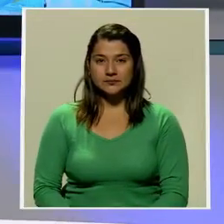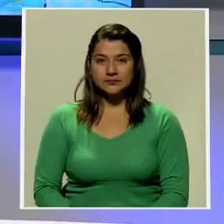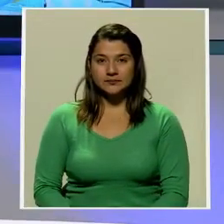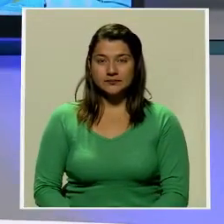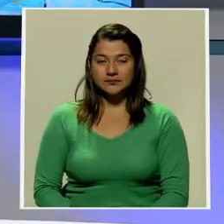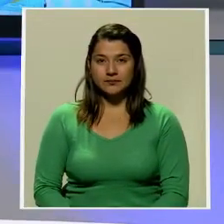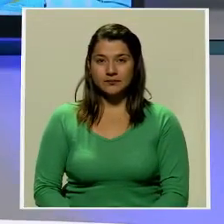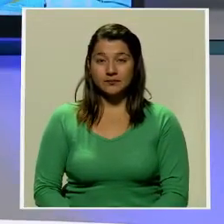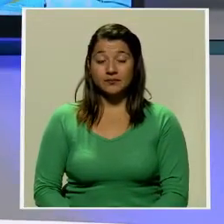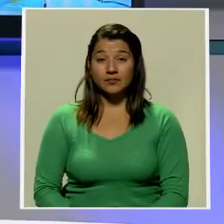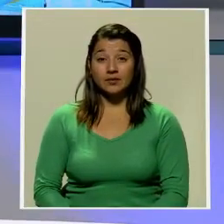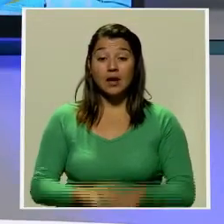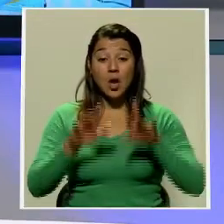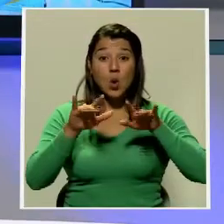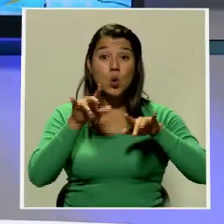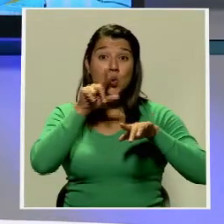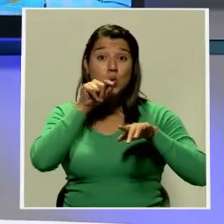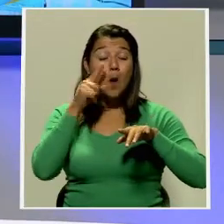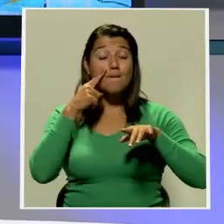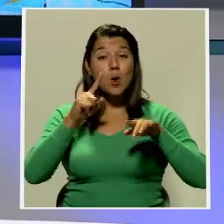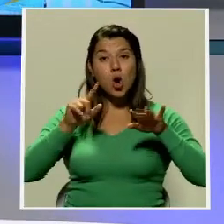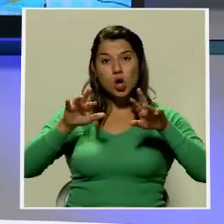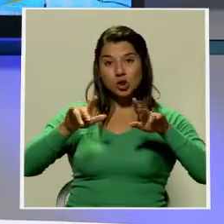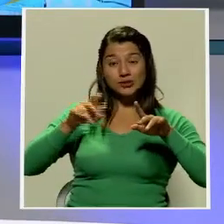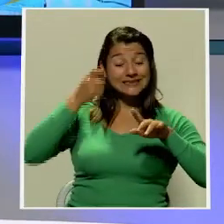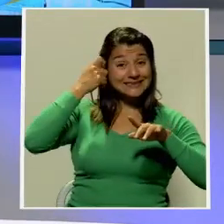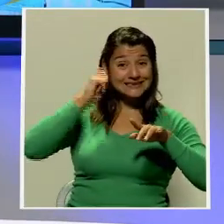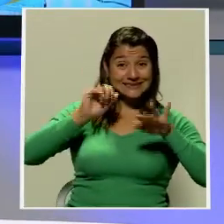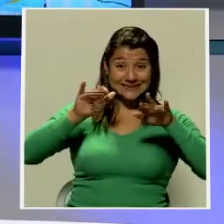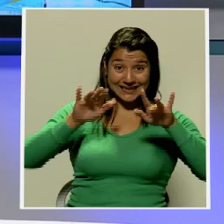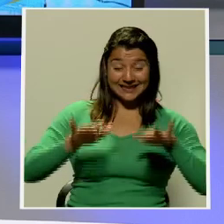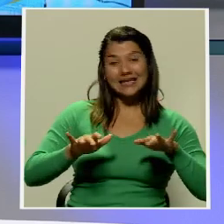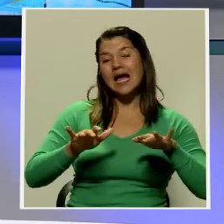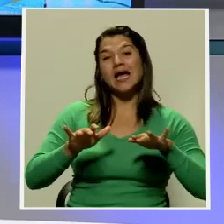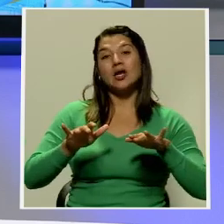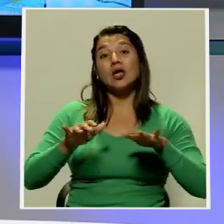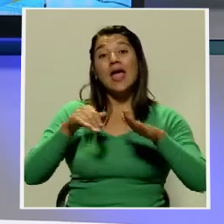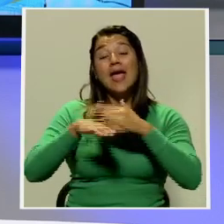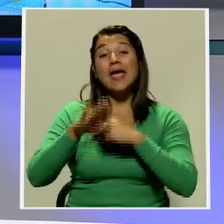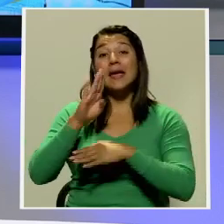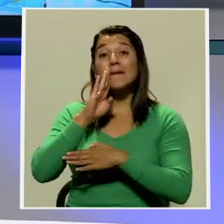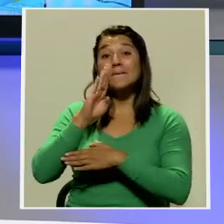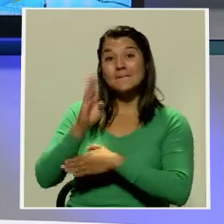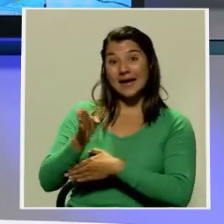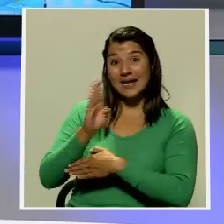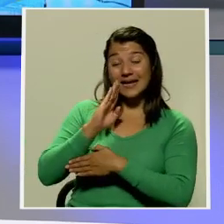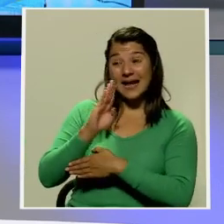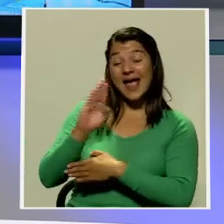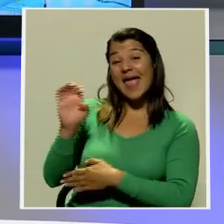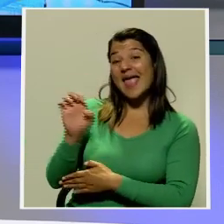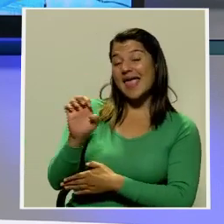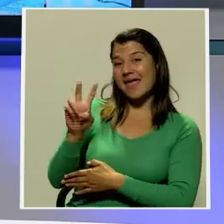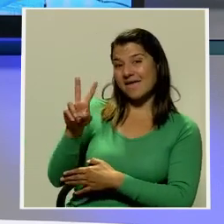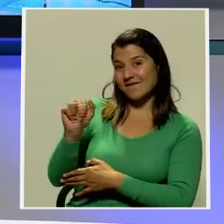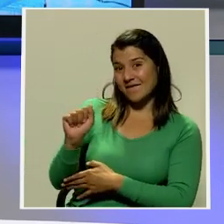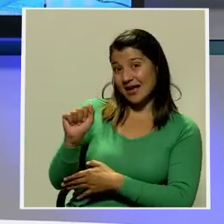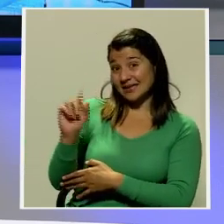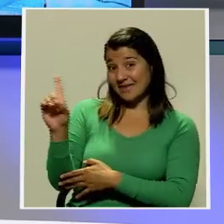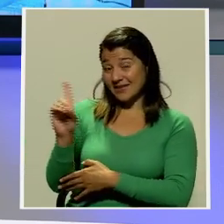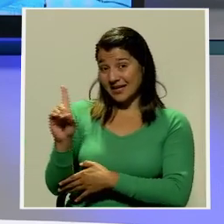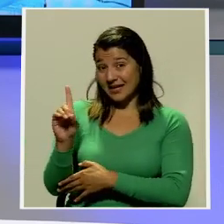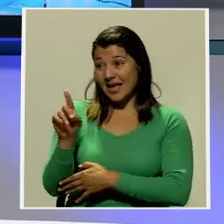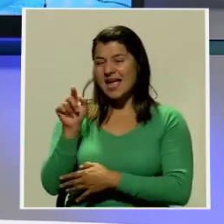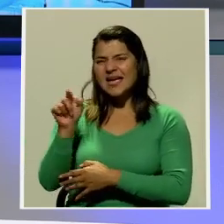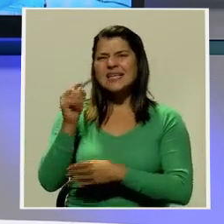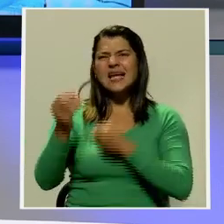Un tuit de la secretaria de Estado de Presupuestos de Bélgica, Eva de Blicker, puso el dedo en